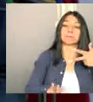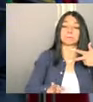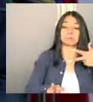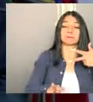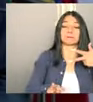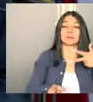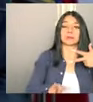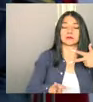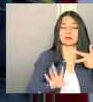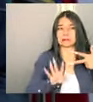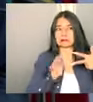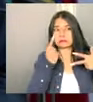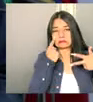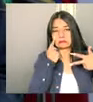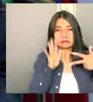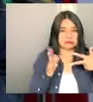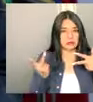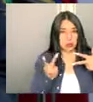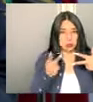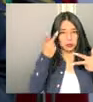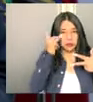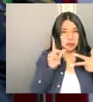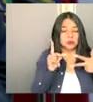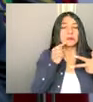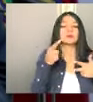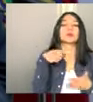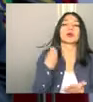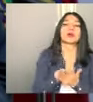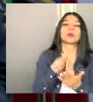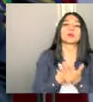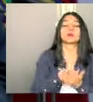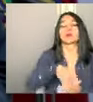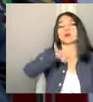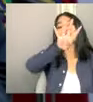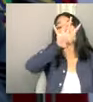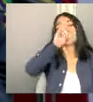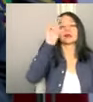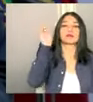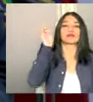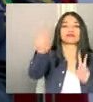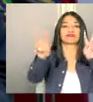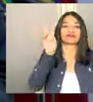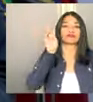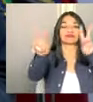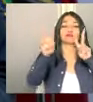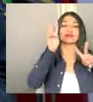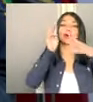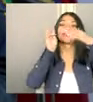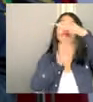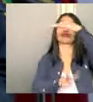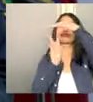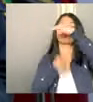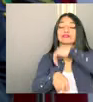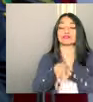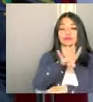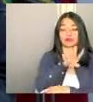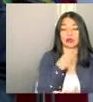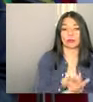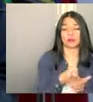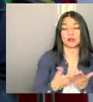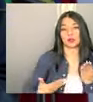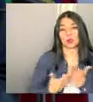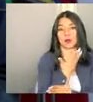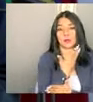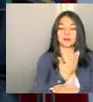esta es una cosa que la vamos a definir en conjunto, la compra de más de 40 unidades, 42 unidades de trolebús, y al